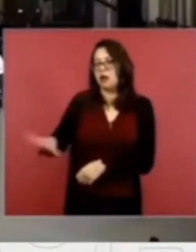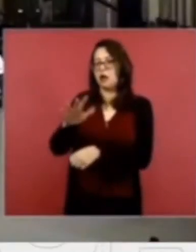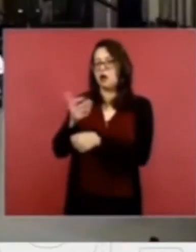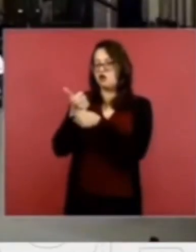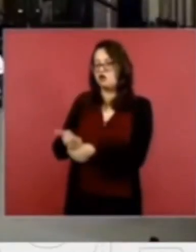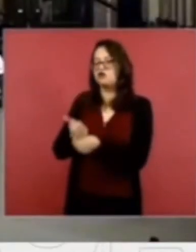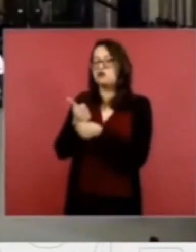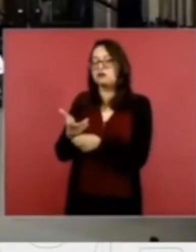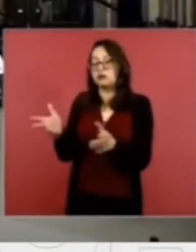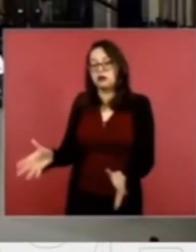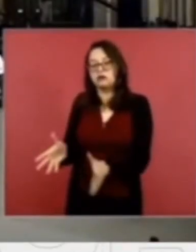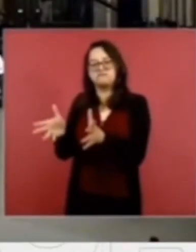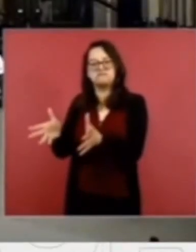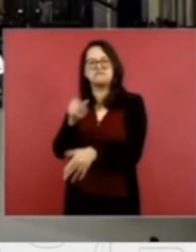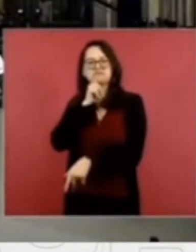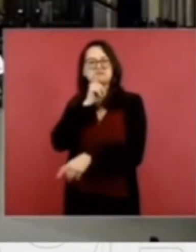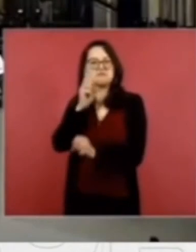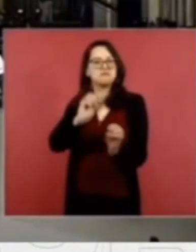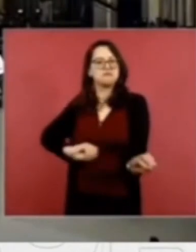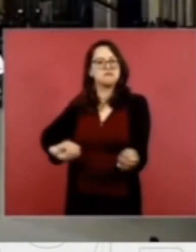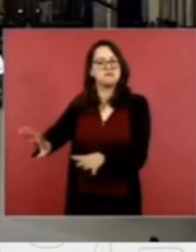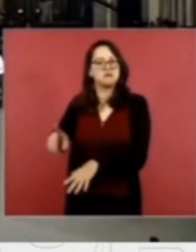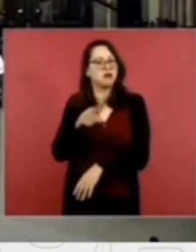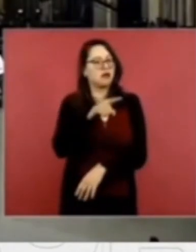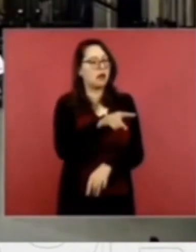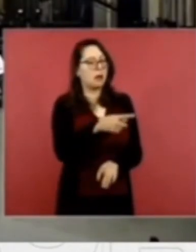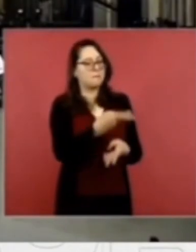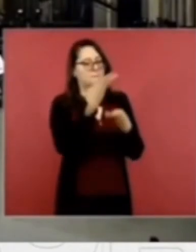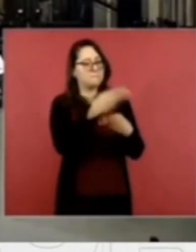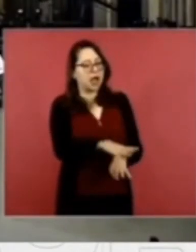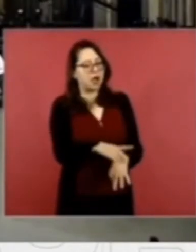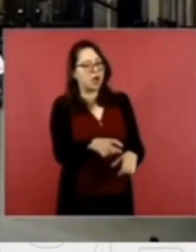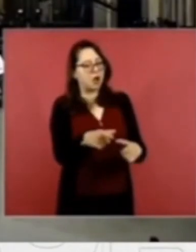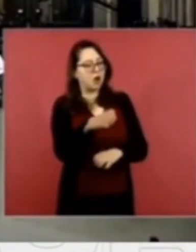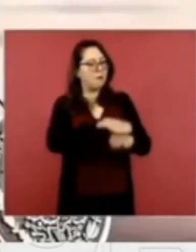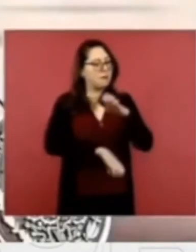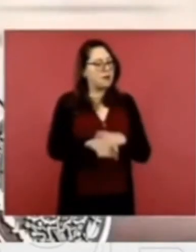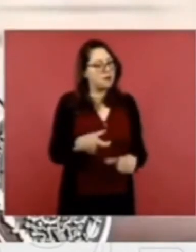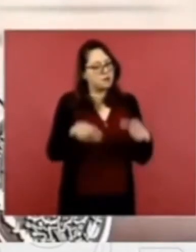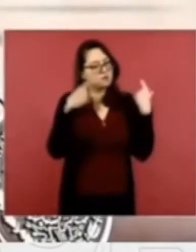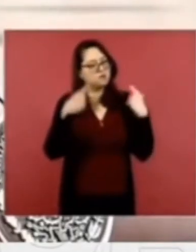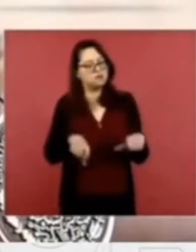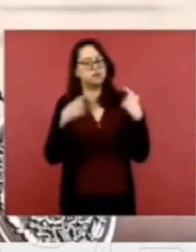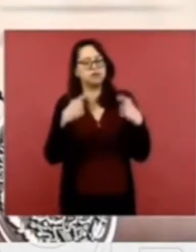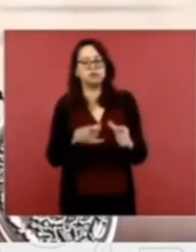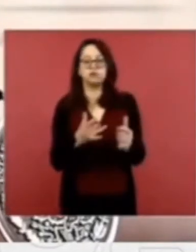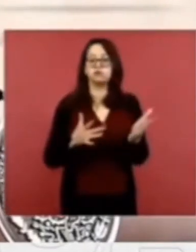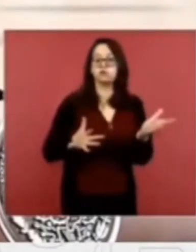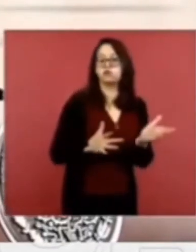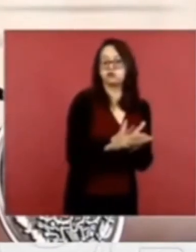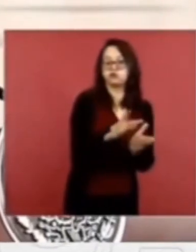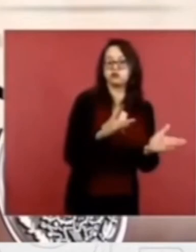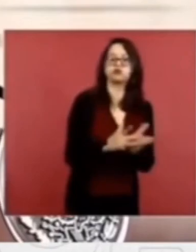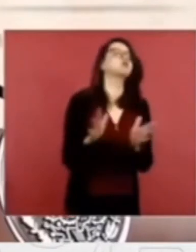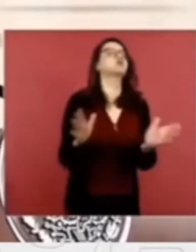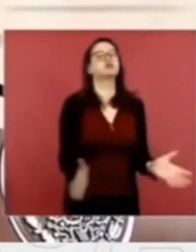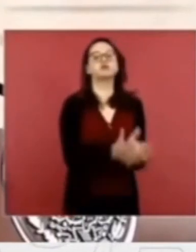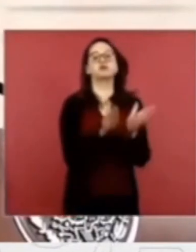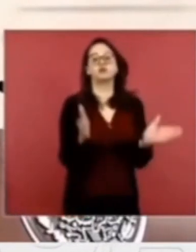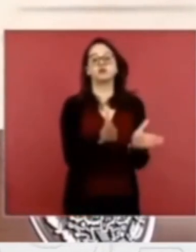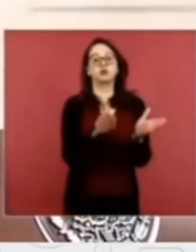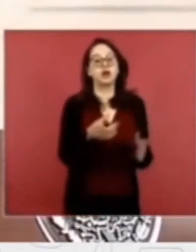a banqueros, a traficantes de influencia, convierte las deudas